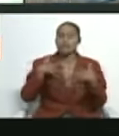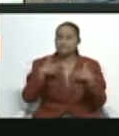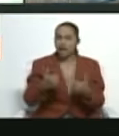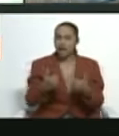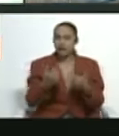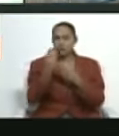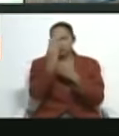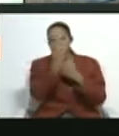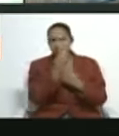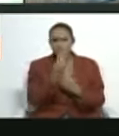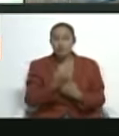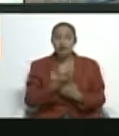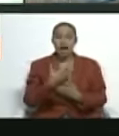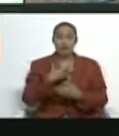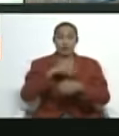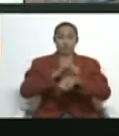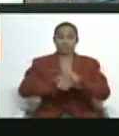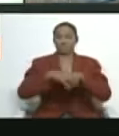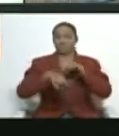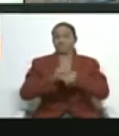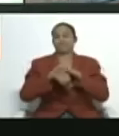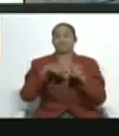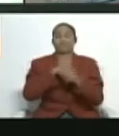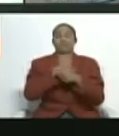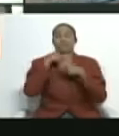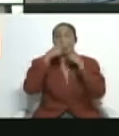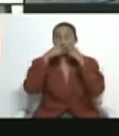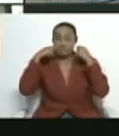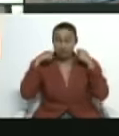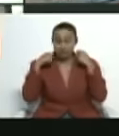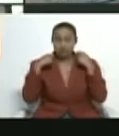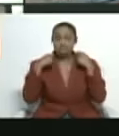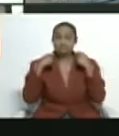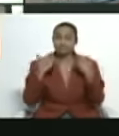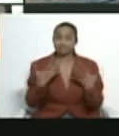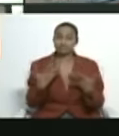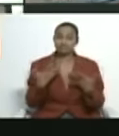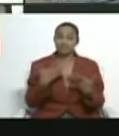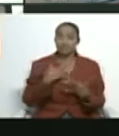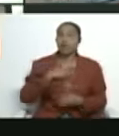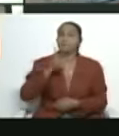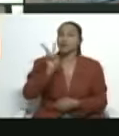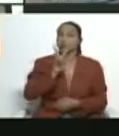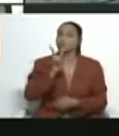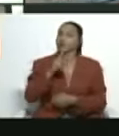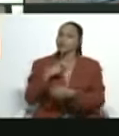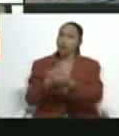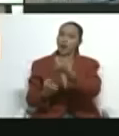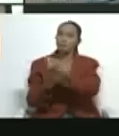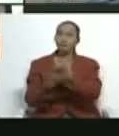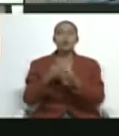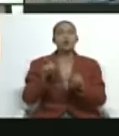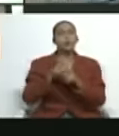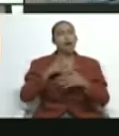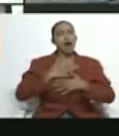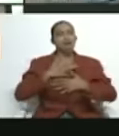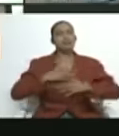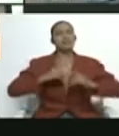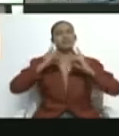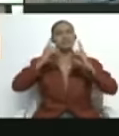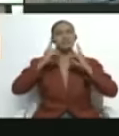de las torturas en México es la posición de Venezuela acompañamos la dignidad de